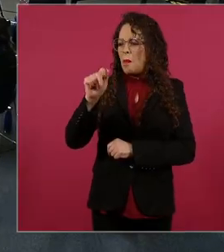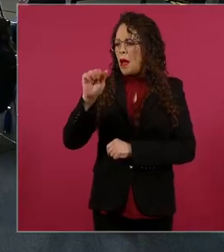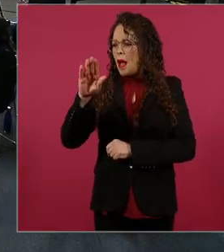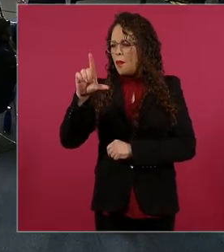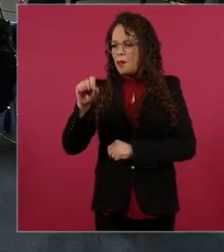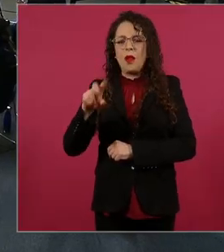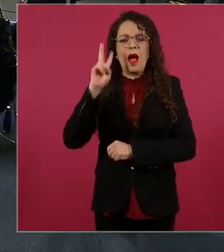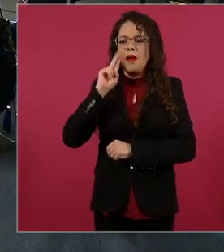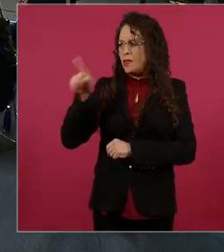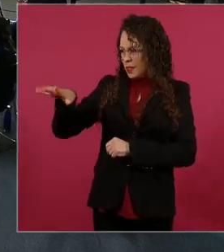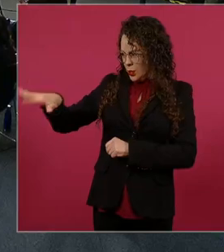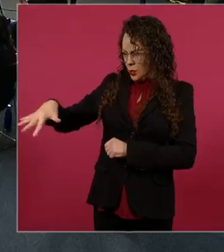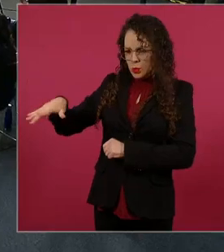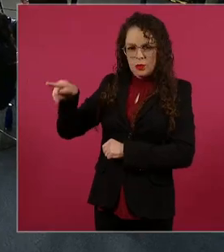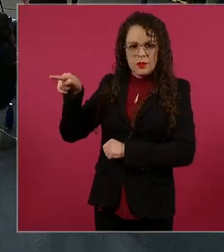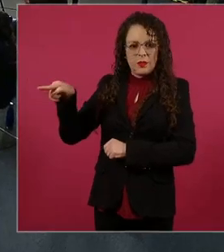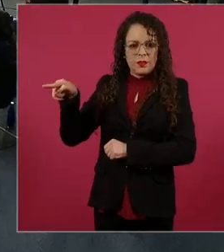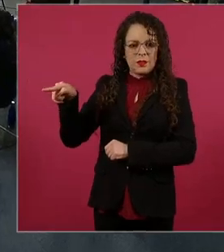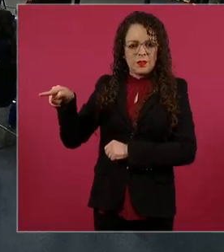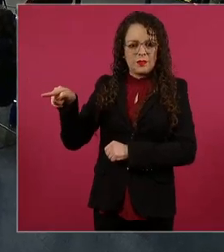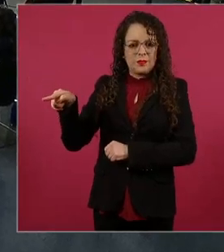eran los mismos